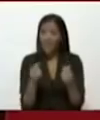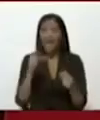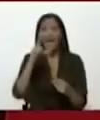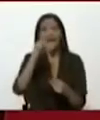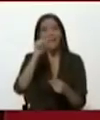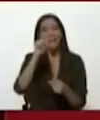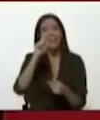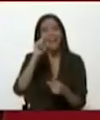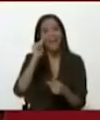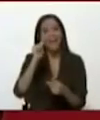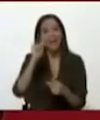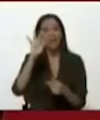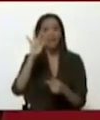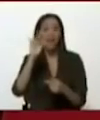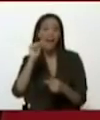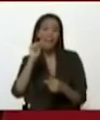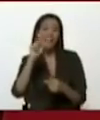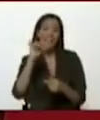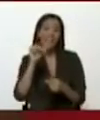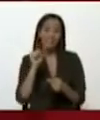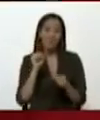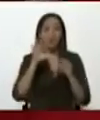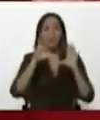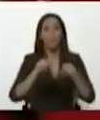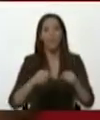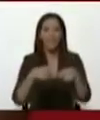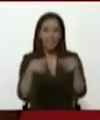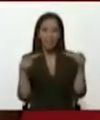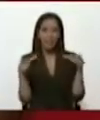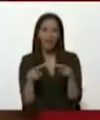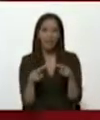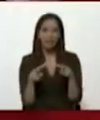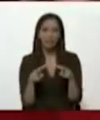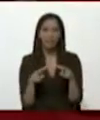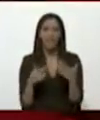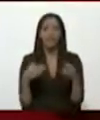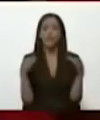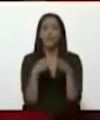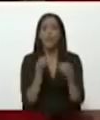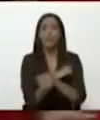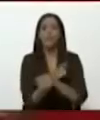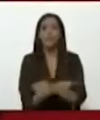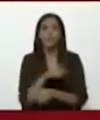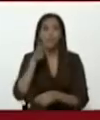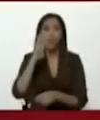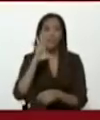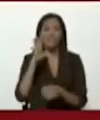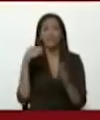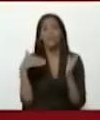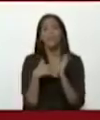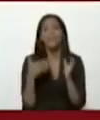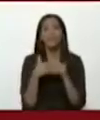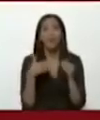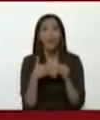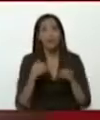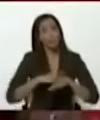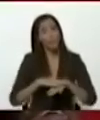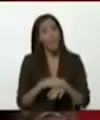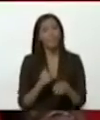Farías comprar el espacio en Factores de Poder? No, no. $45,000. Porque Lara